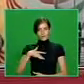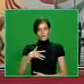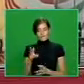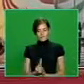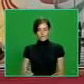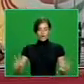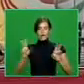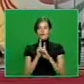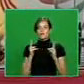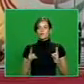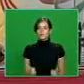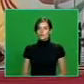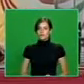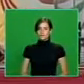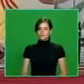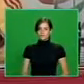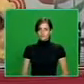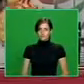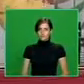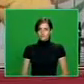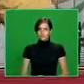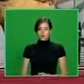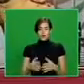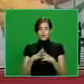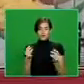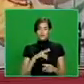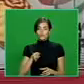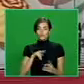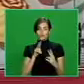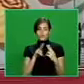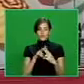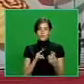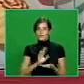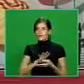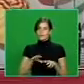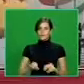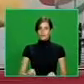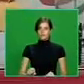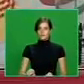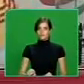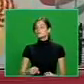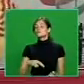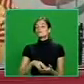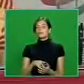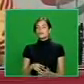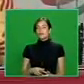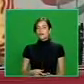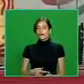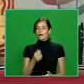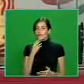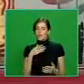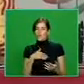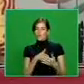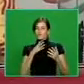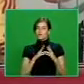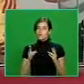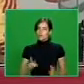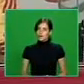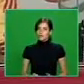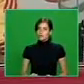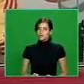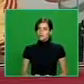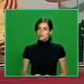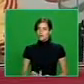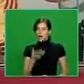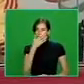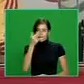los valores humanos todo lo que hemos conocido del capitalismo es esencialmente antihumano la